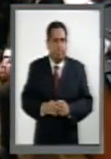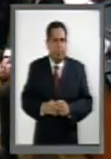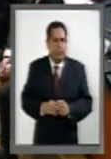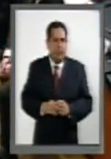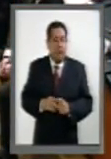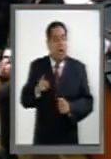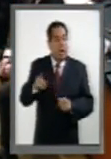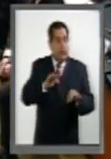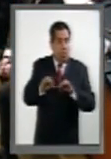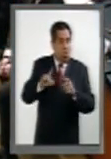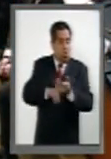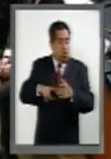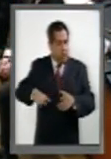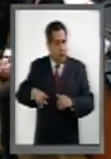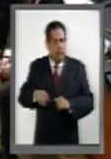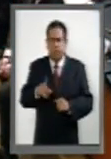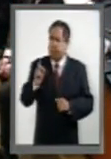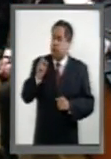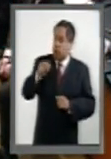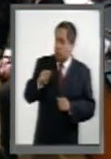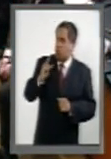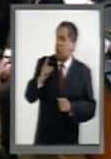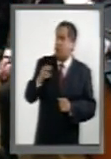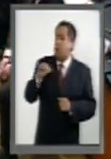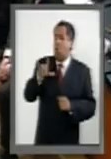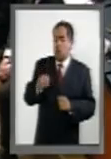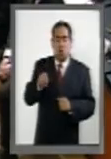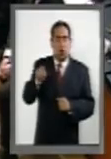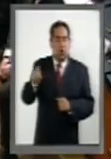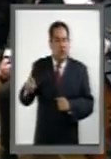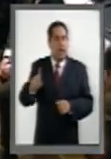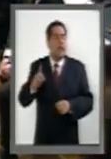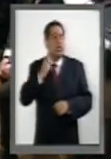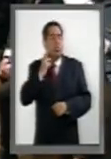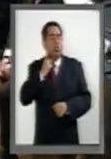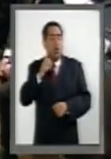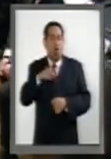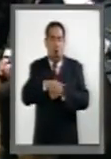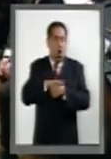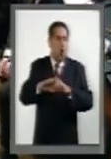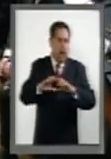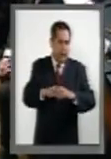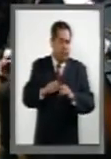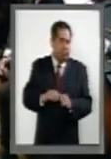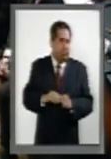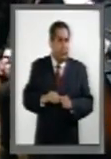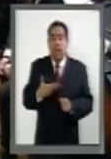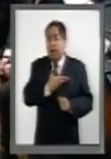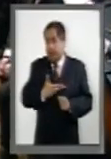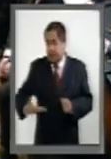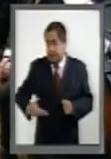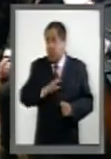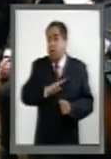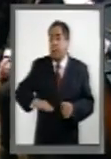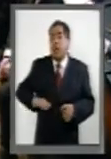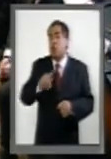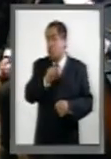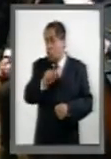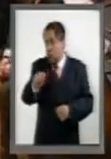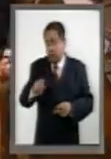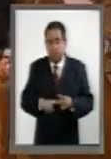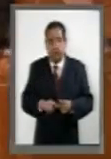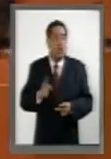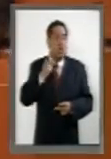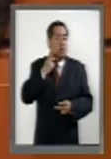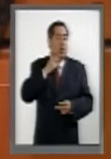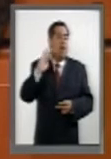servicio público, don Braulio se desempeñó como diputado local, presidente municipal de Torreón y diputado